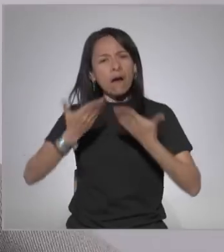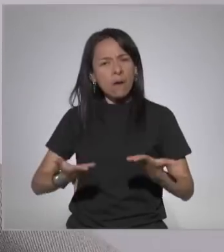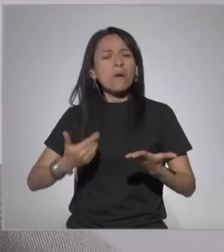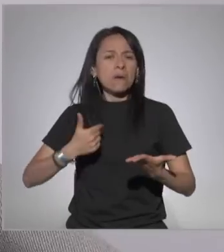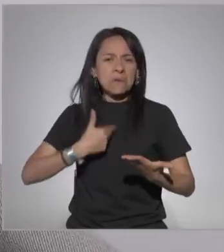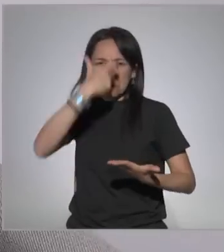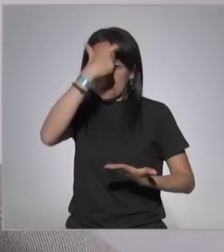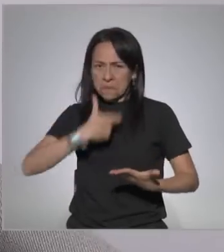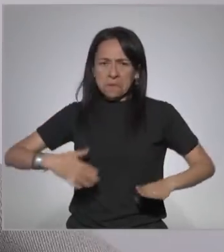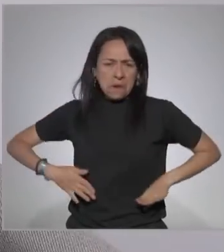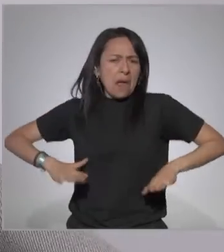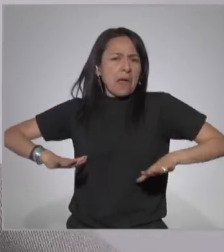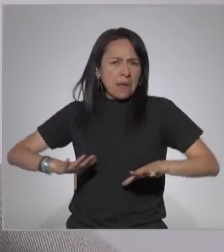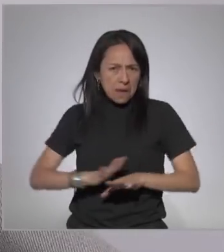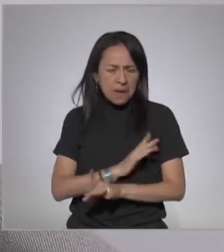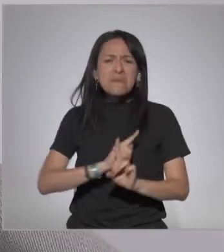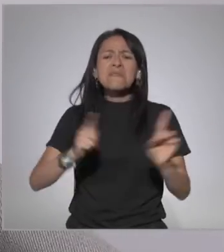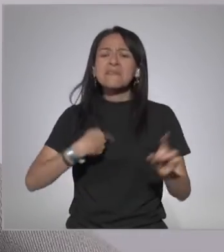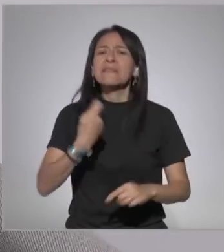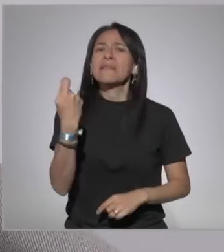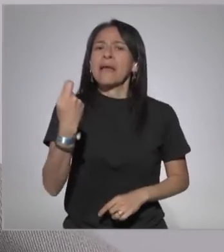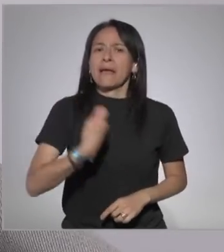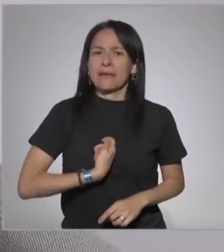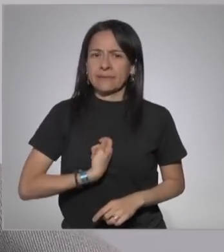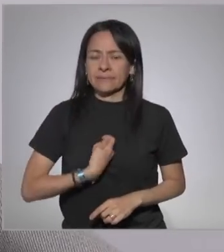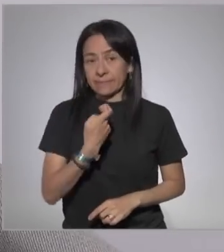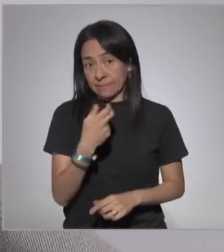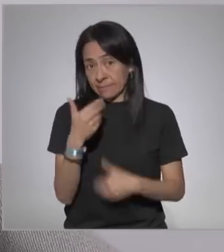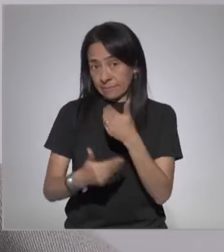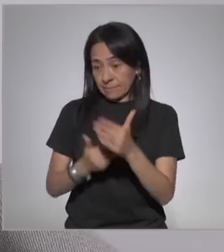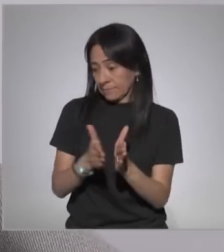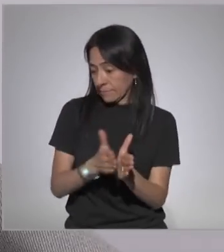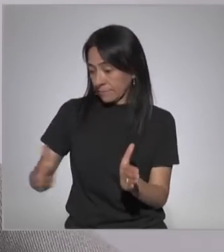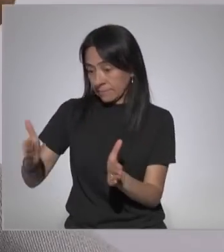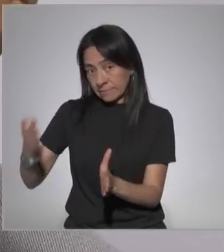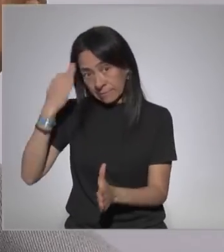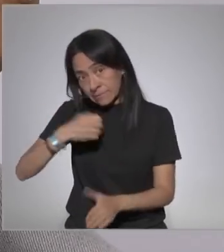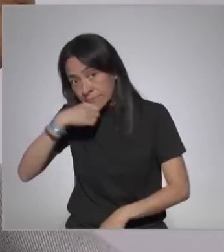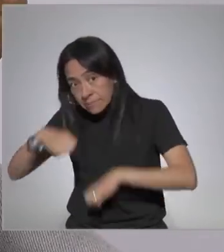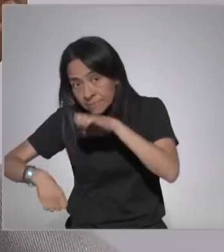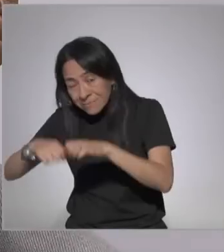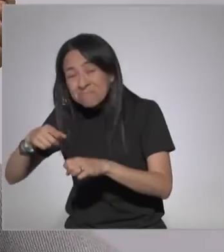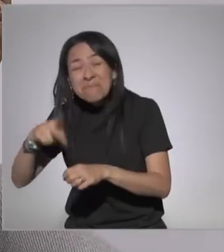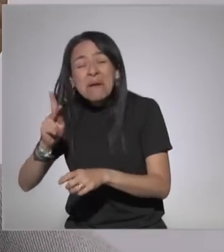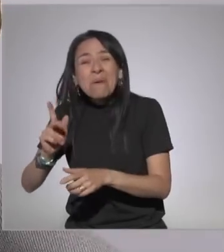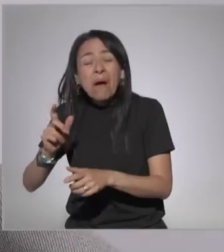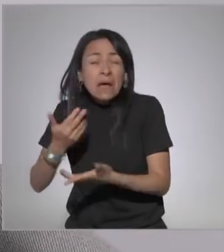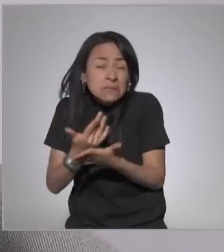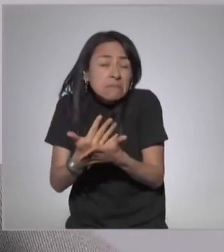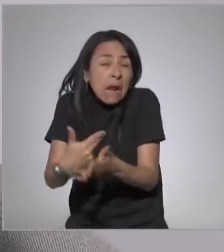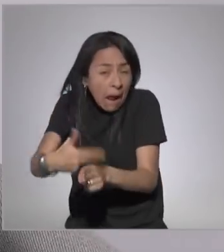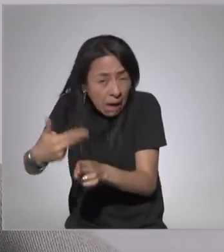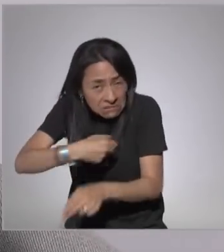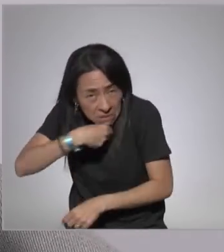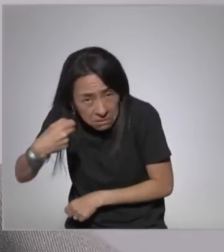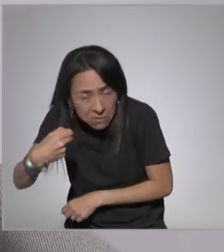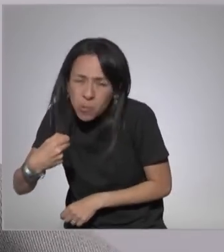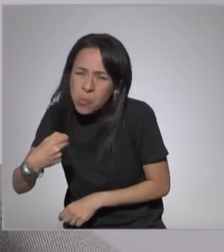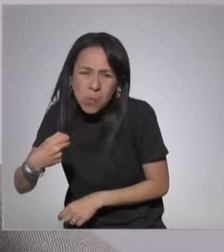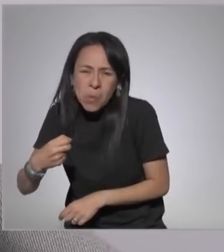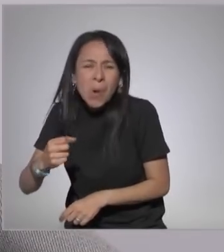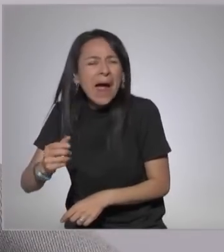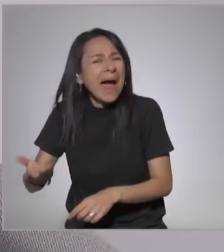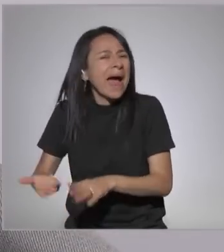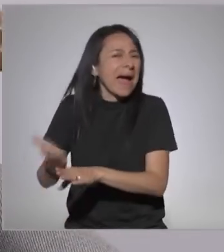desde entender el proceso de envejecimiento desde que nacemos, porque al momento de nacer van transcurriendo